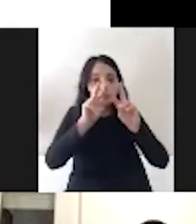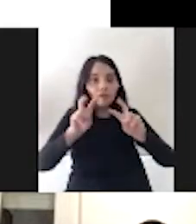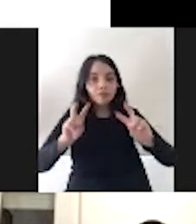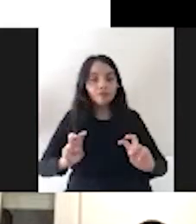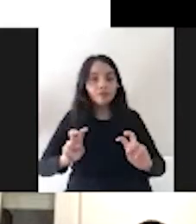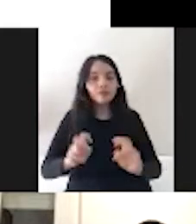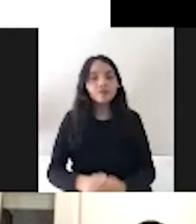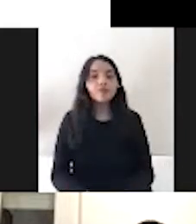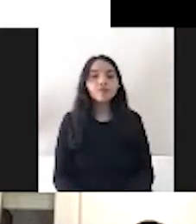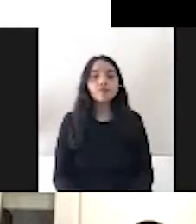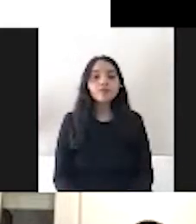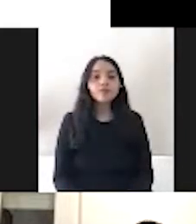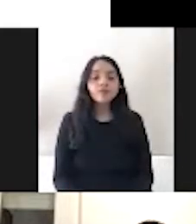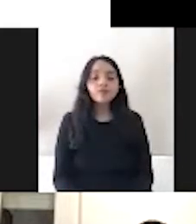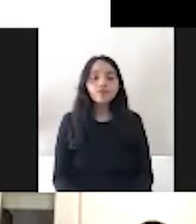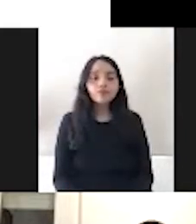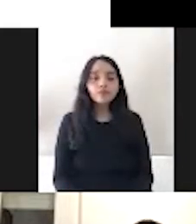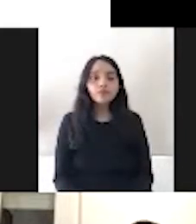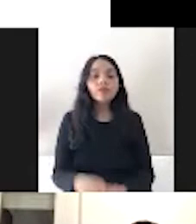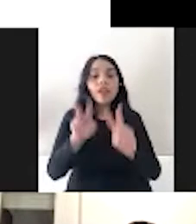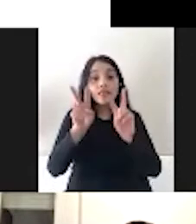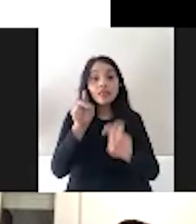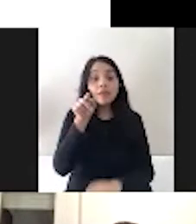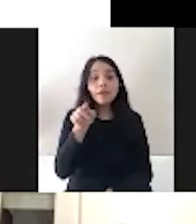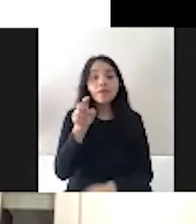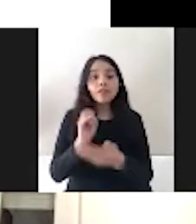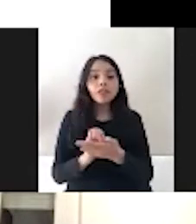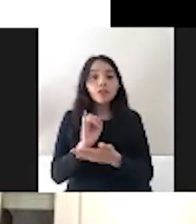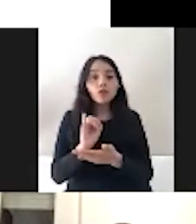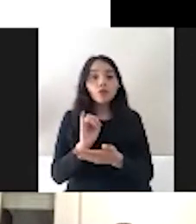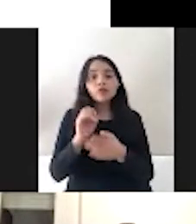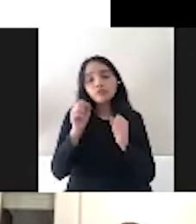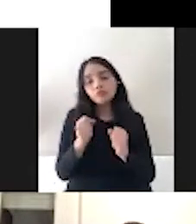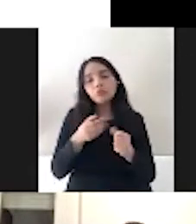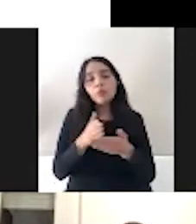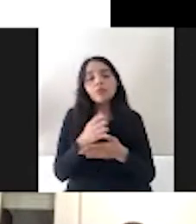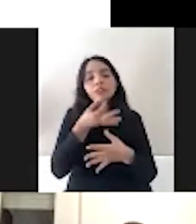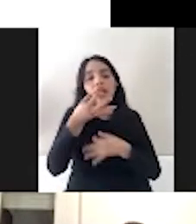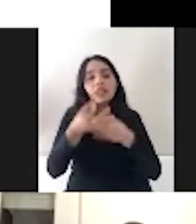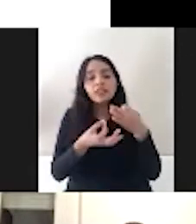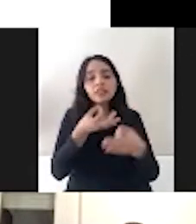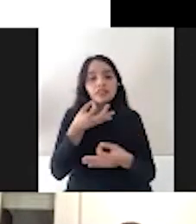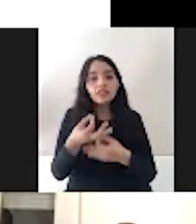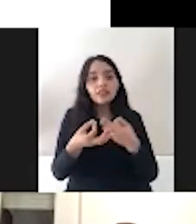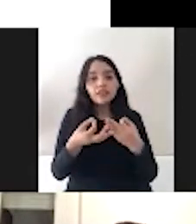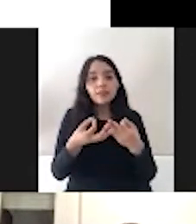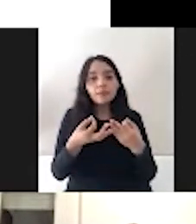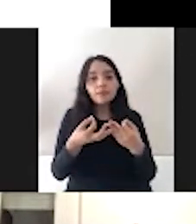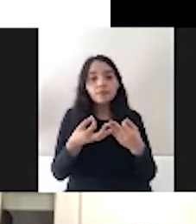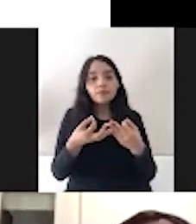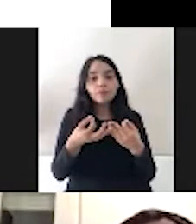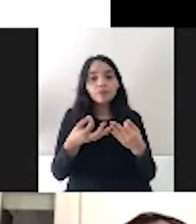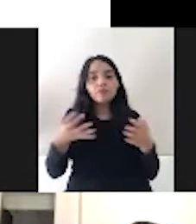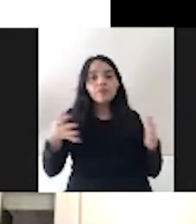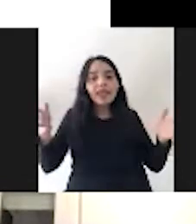En cuanto al tema mismo, la introducción, podemos comenzar diciendo de que el impulso de